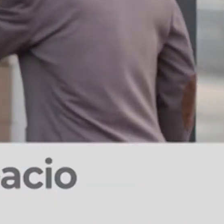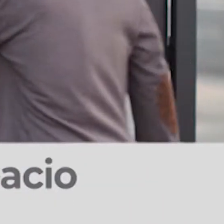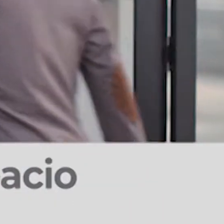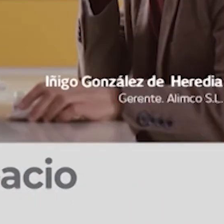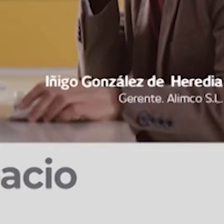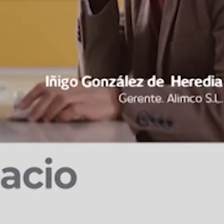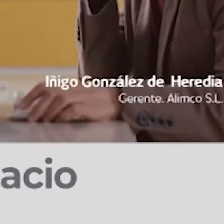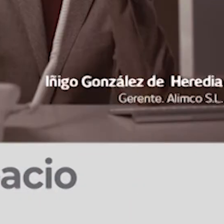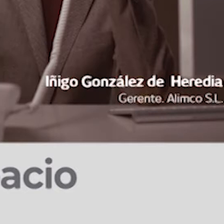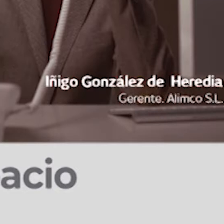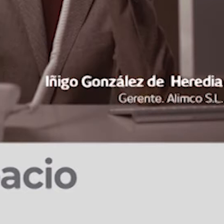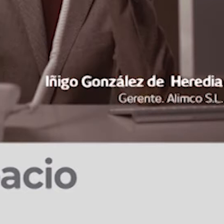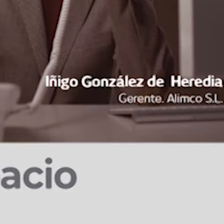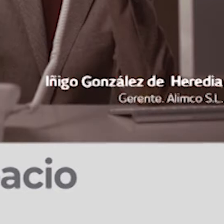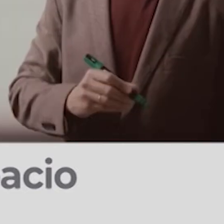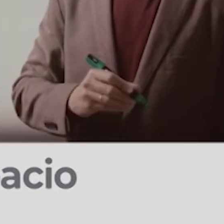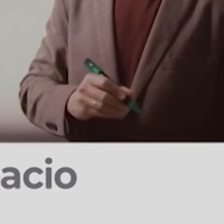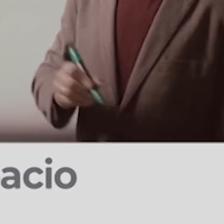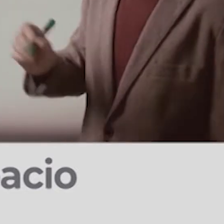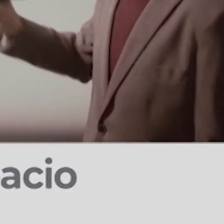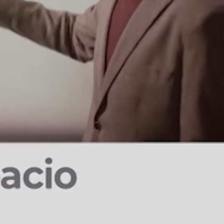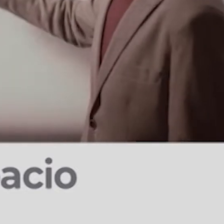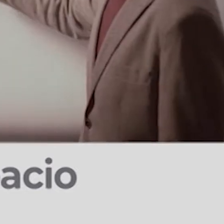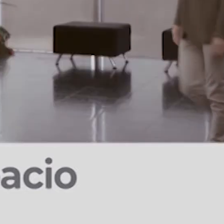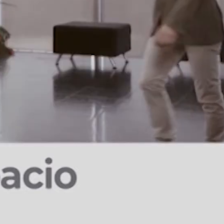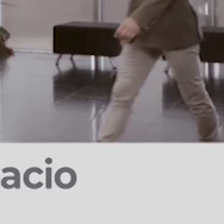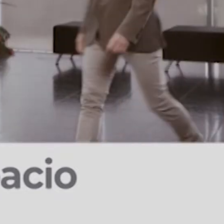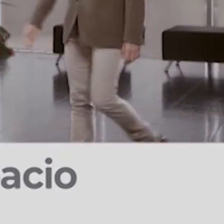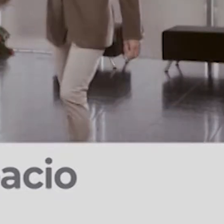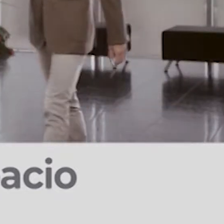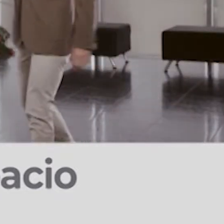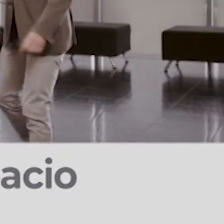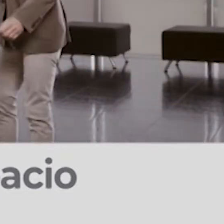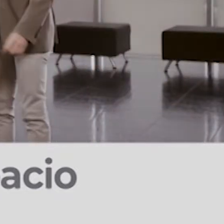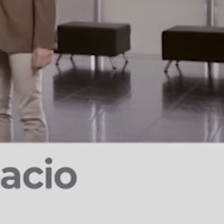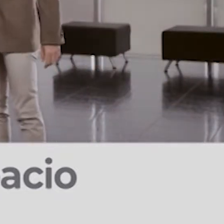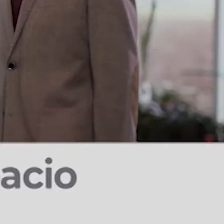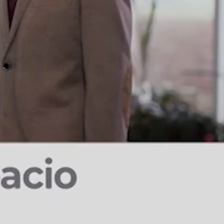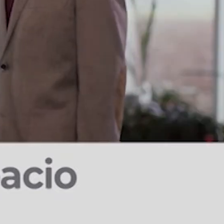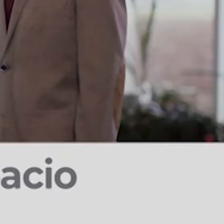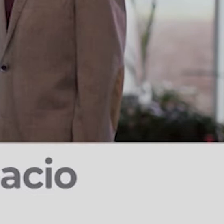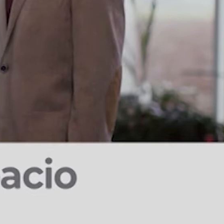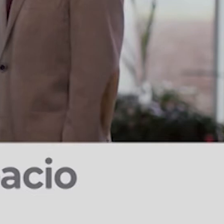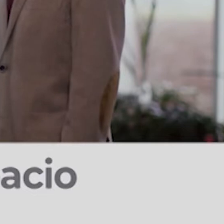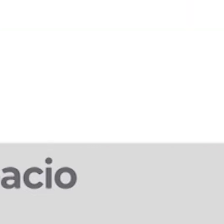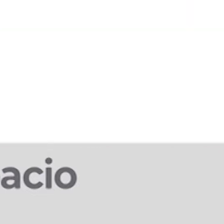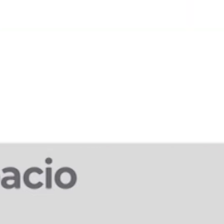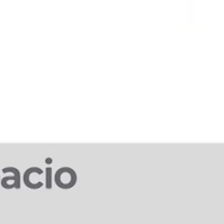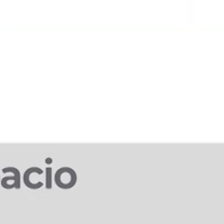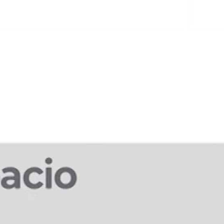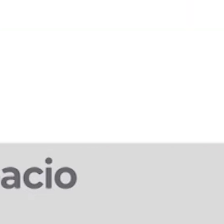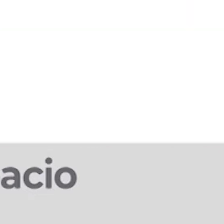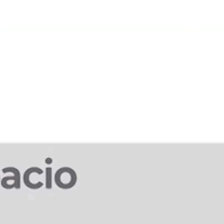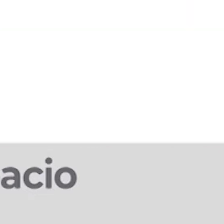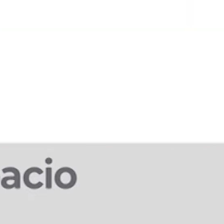Estar con tu empresa siempre, colaborando juntos, porque cuando se trabaja en equipo, se trabaja mejor. Laboral